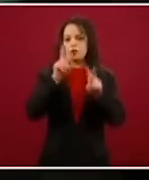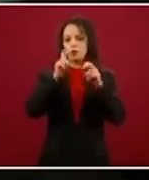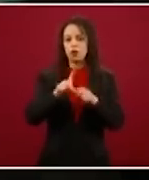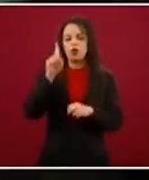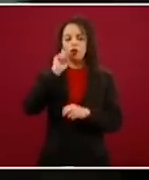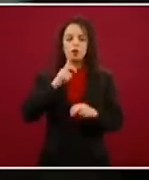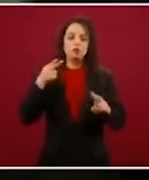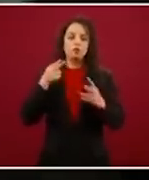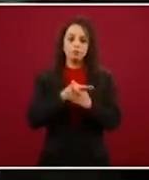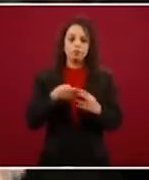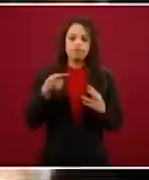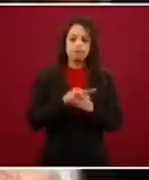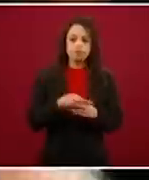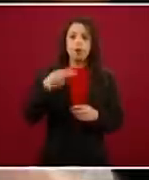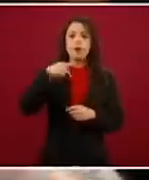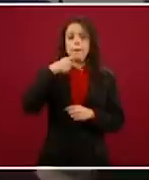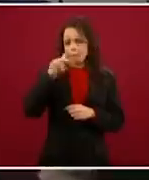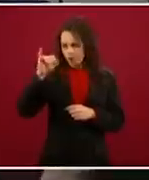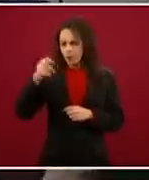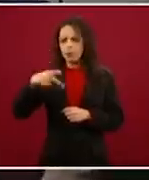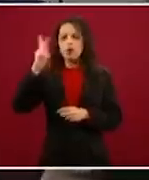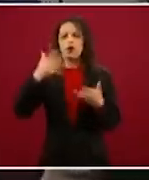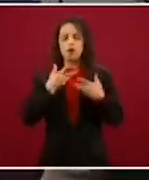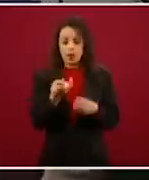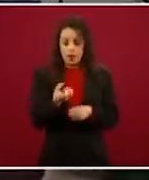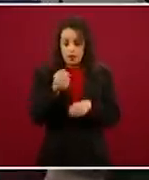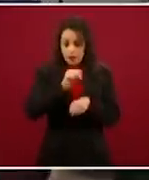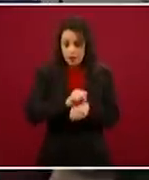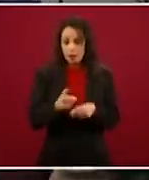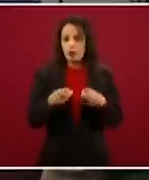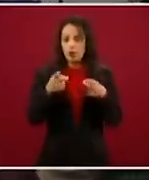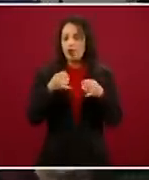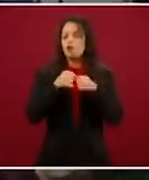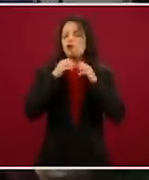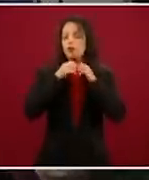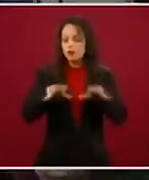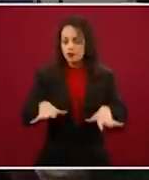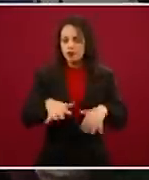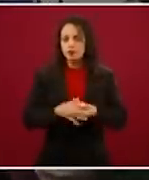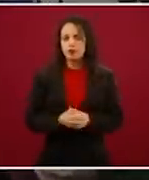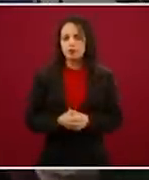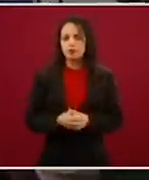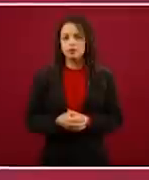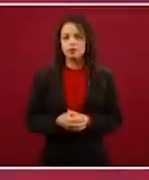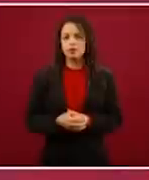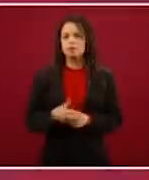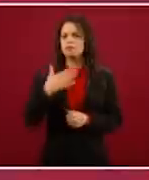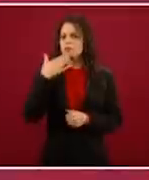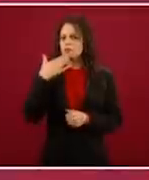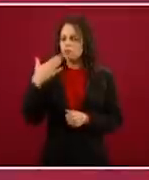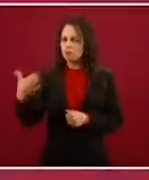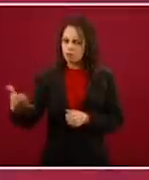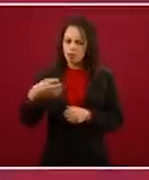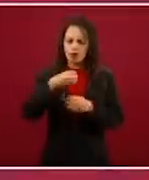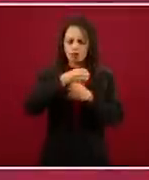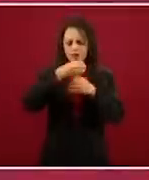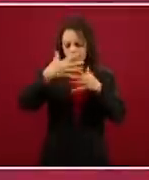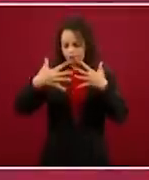informe, algo particular. Va a haber un informe esta semana, ¿sí? Amplio,